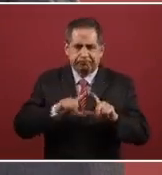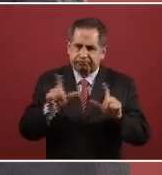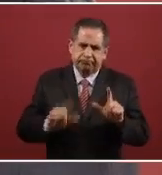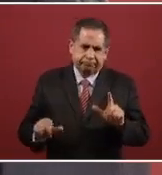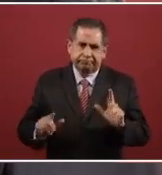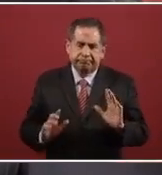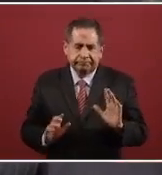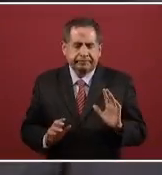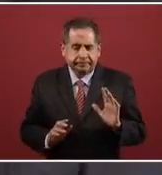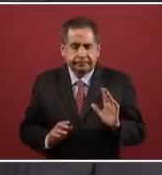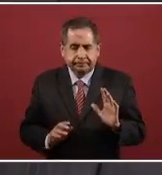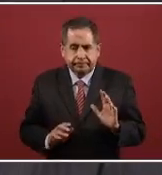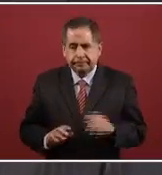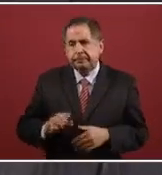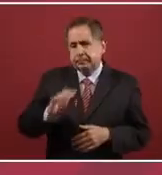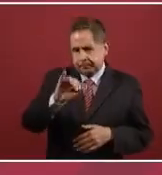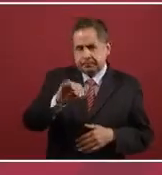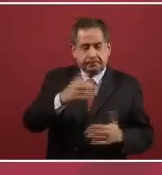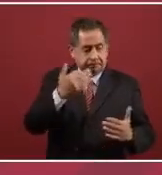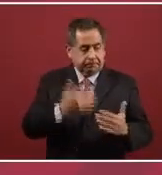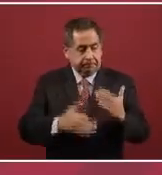Entonces, sí hace falta